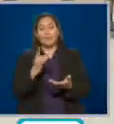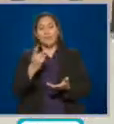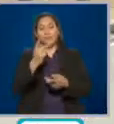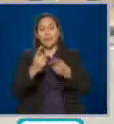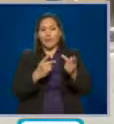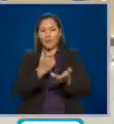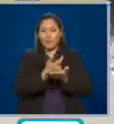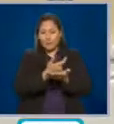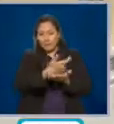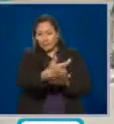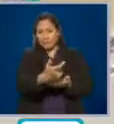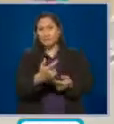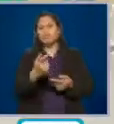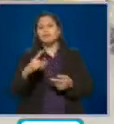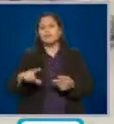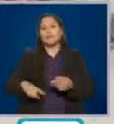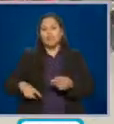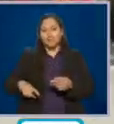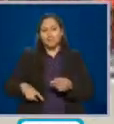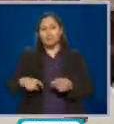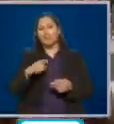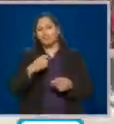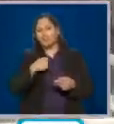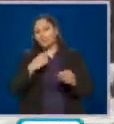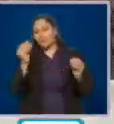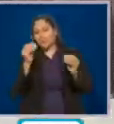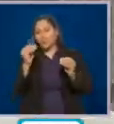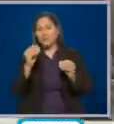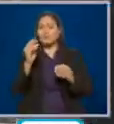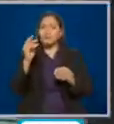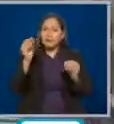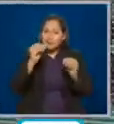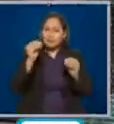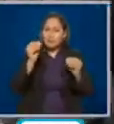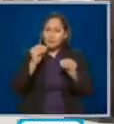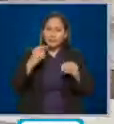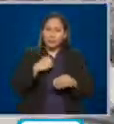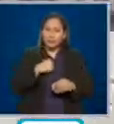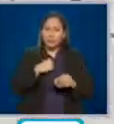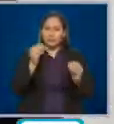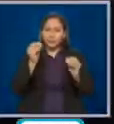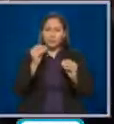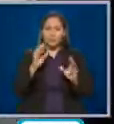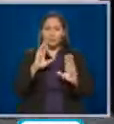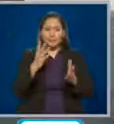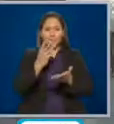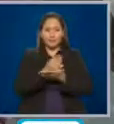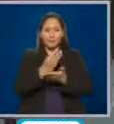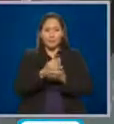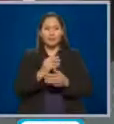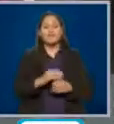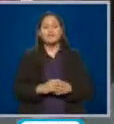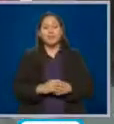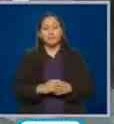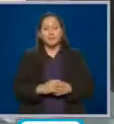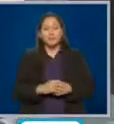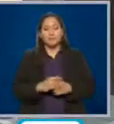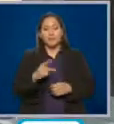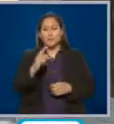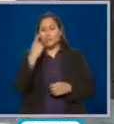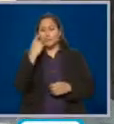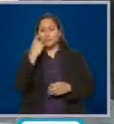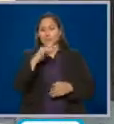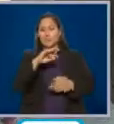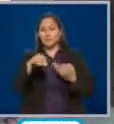Fideicomiso y a la gestión de su servidora, que ahí anduvo duro y duro, nos arreglaron. Ya. Pero mire, todas